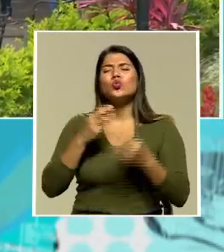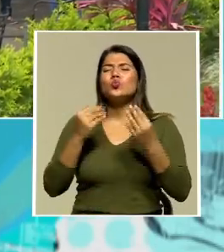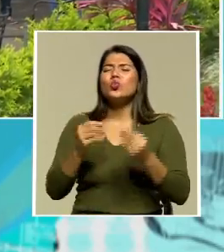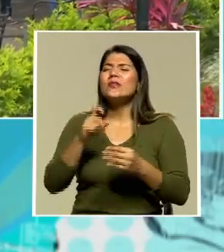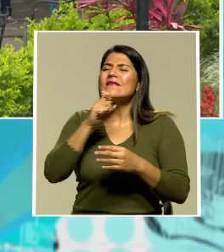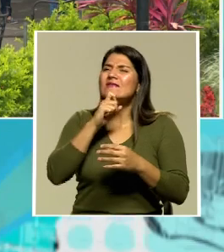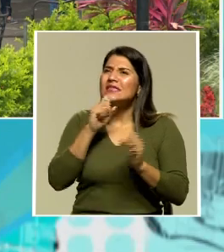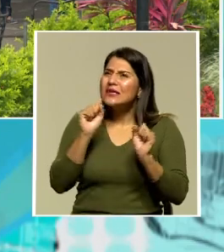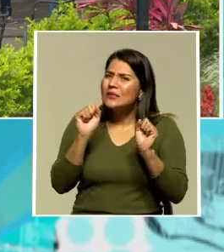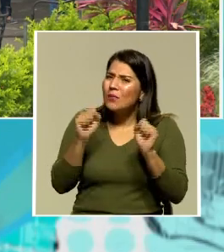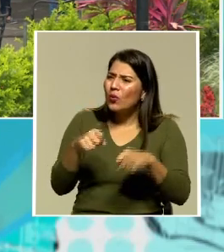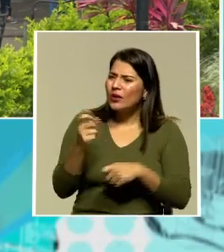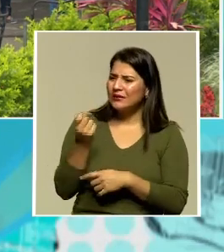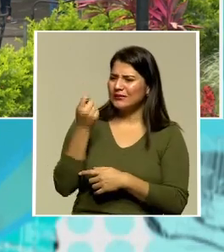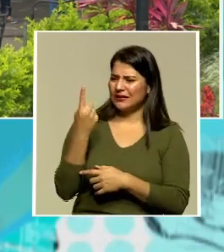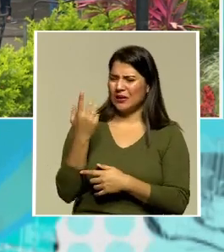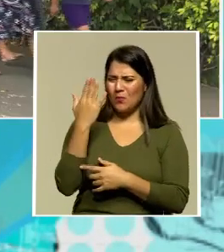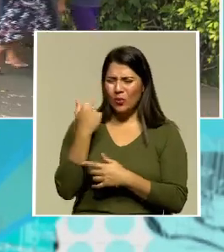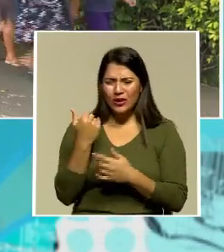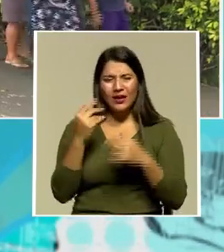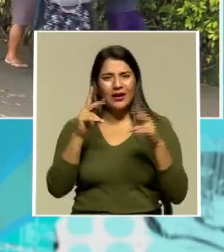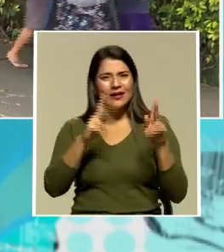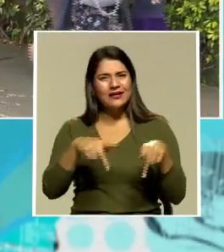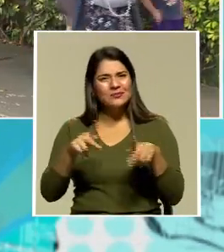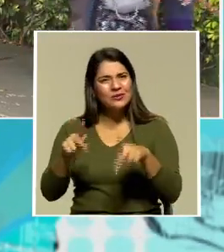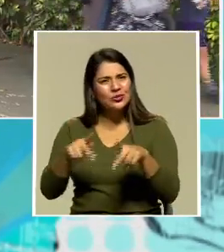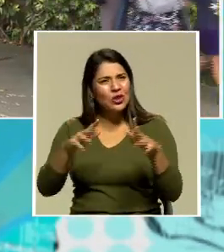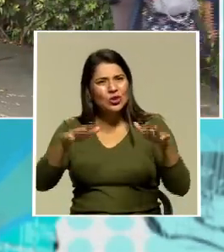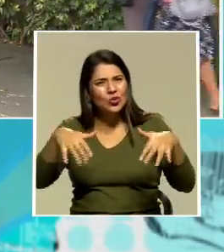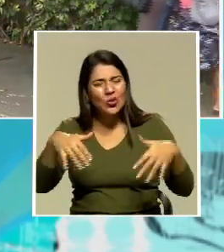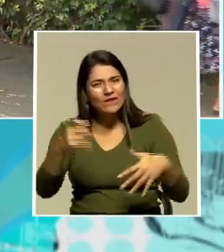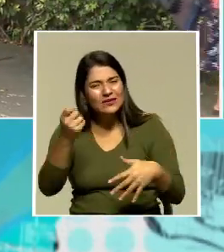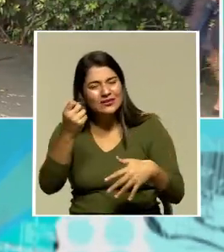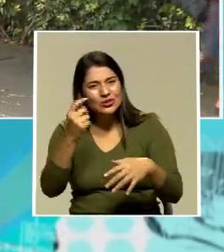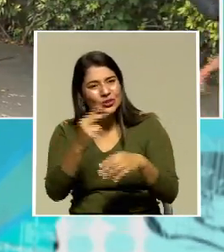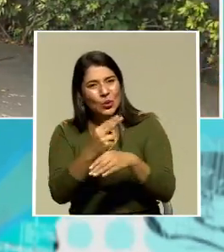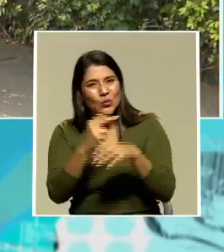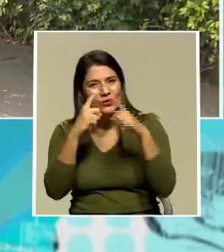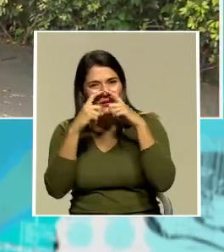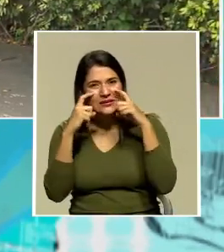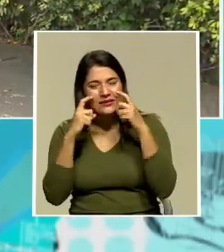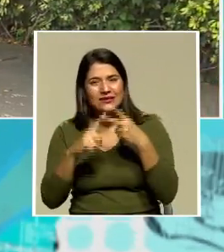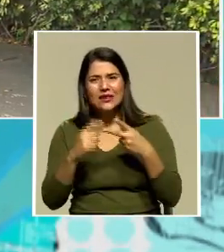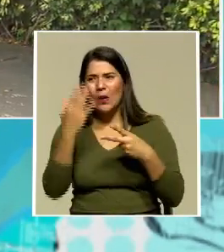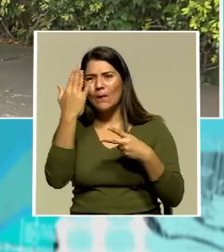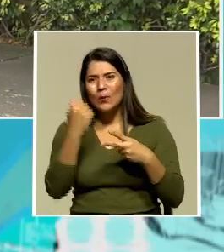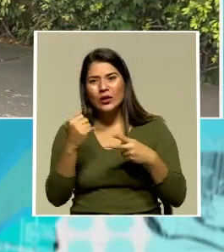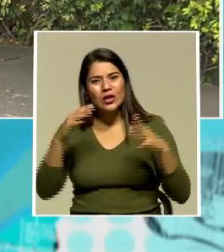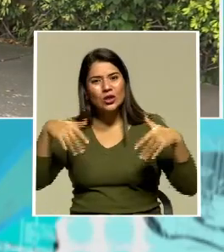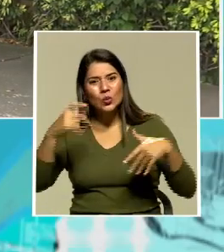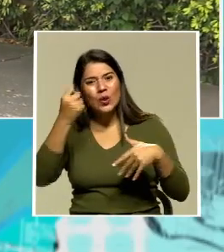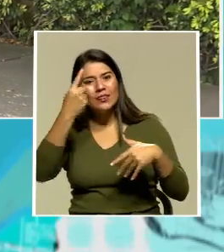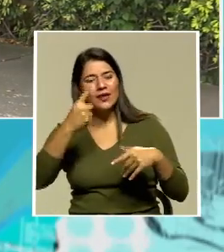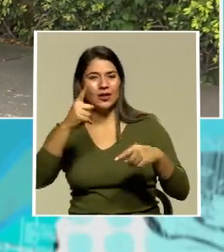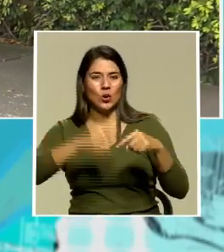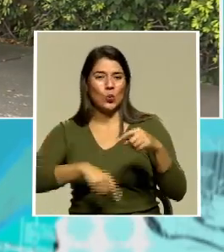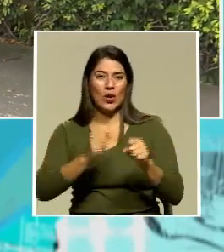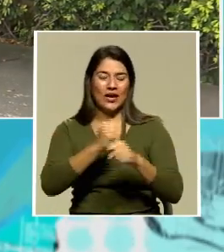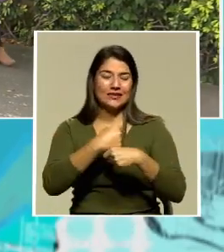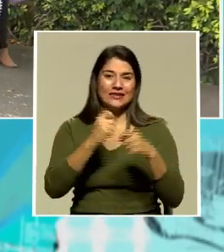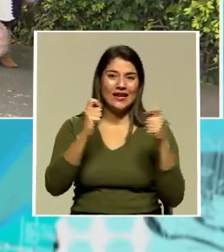comprender por qué todavía la gente no está convencida del uso de la mascarilla, de que no se deben realizar eventos